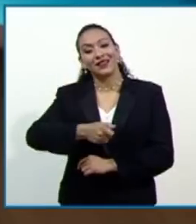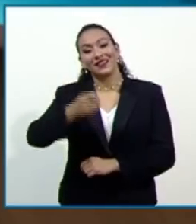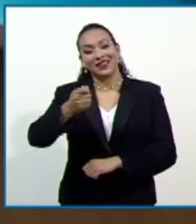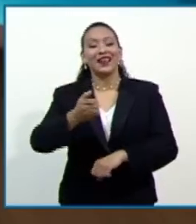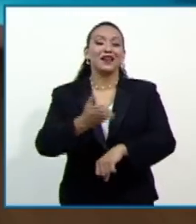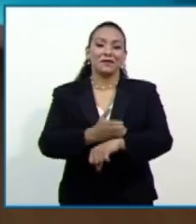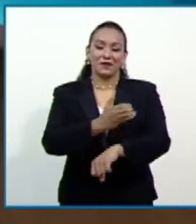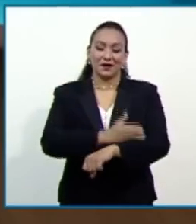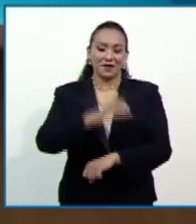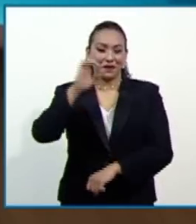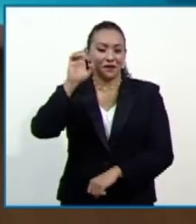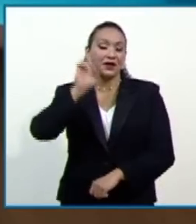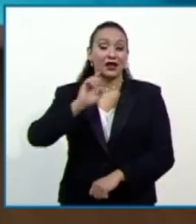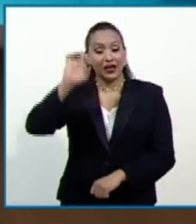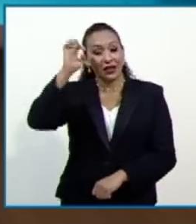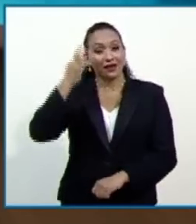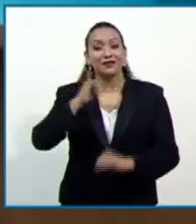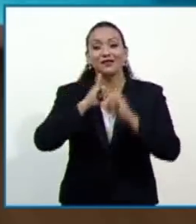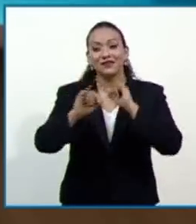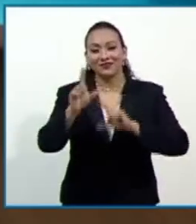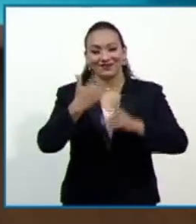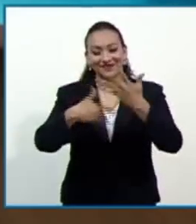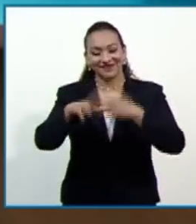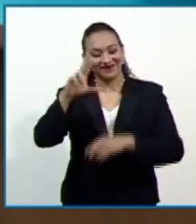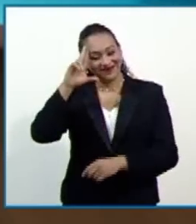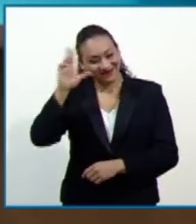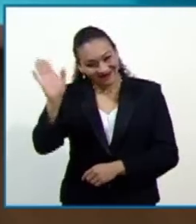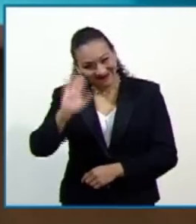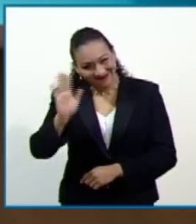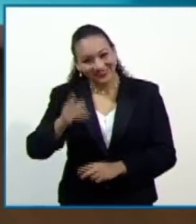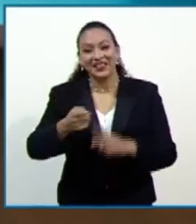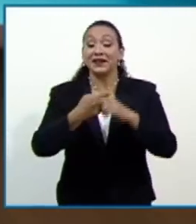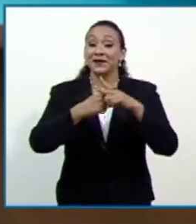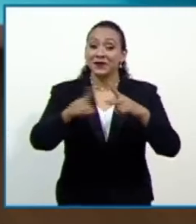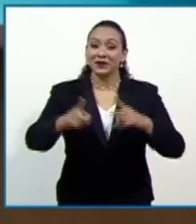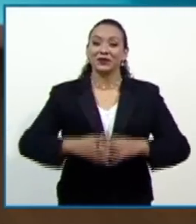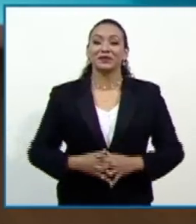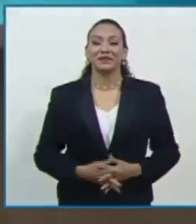a Osiris Rostro en la interpretación en lengua de señas mexicana. Comenzamos.